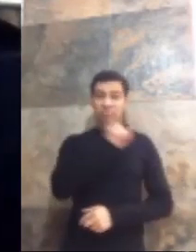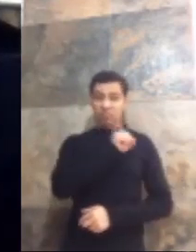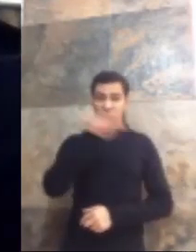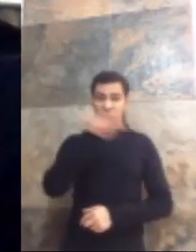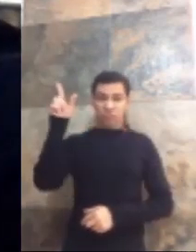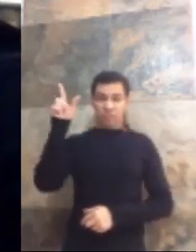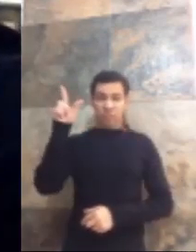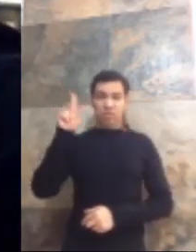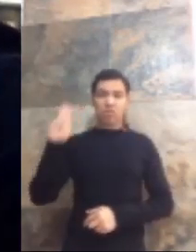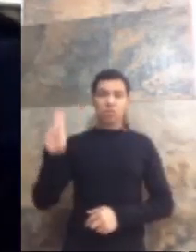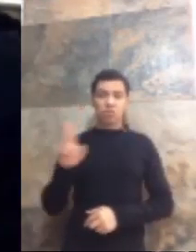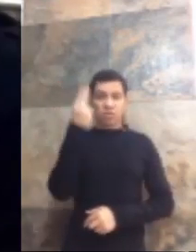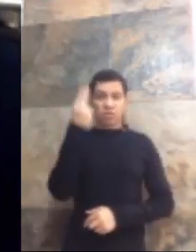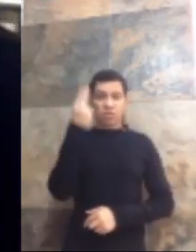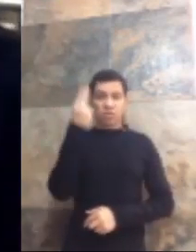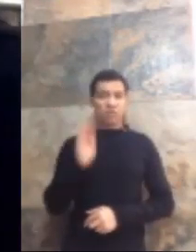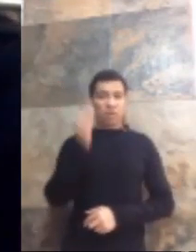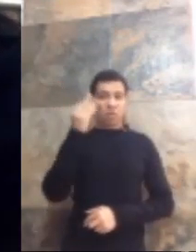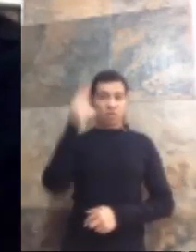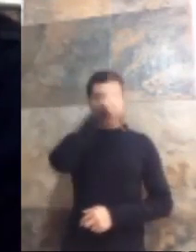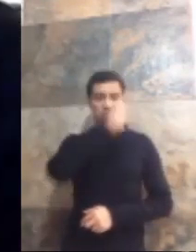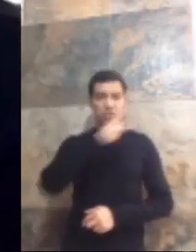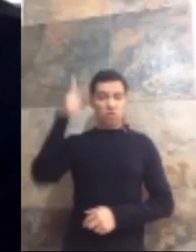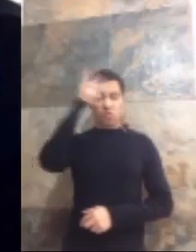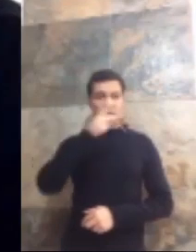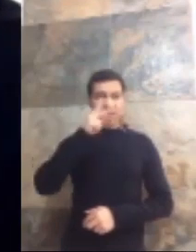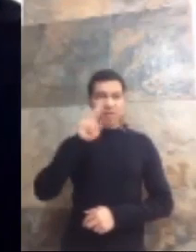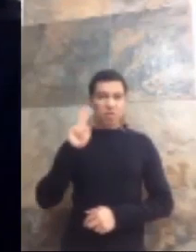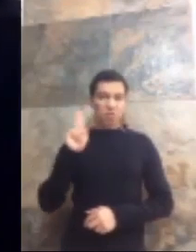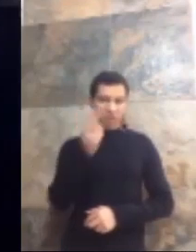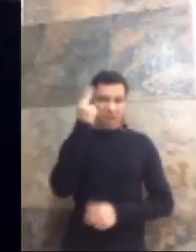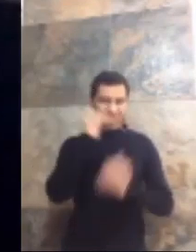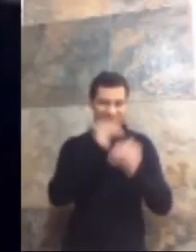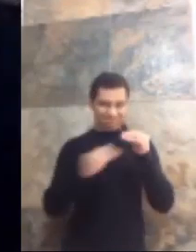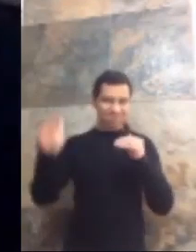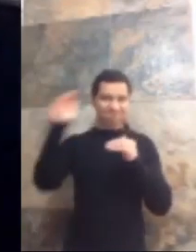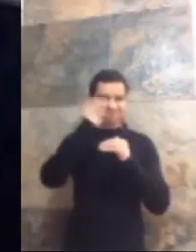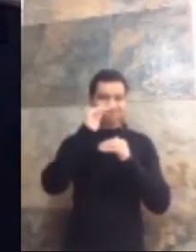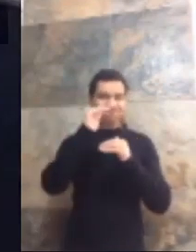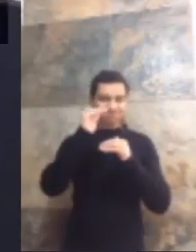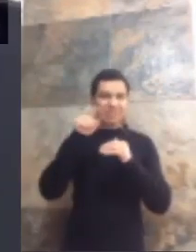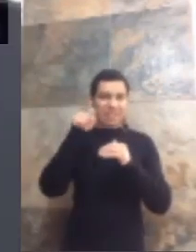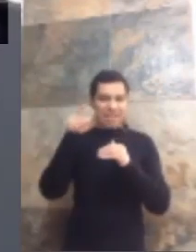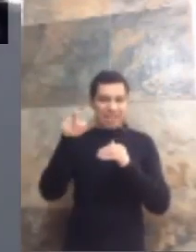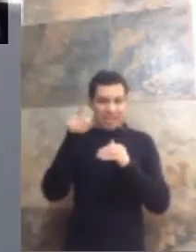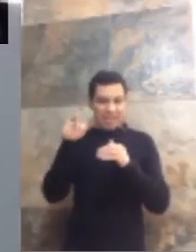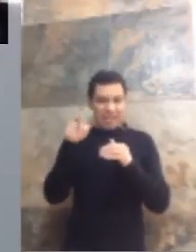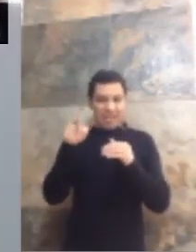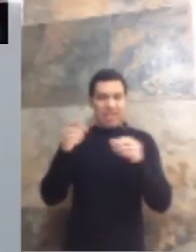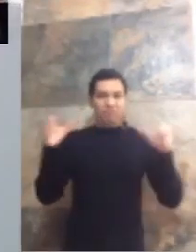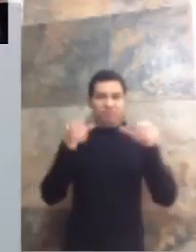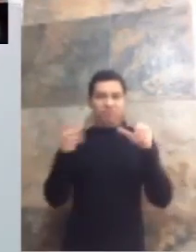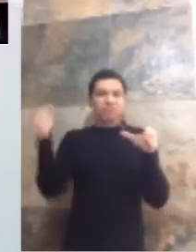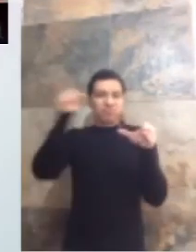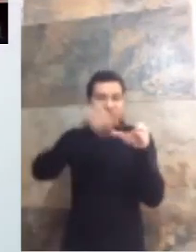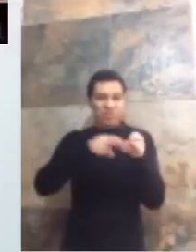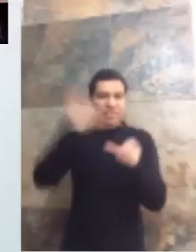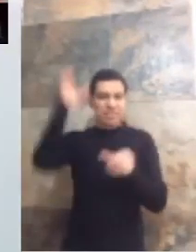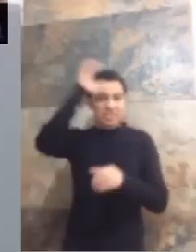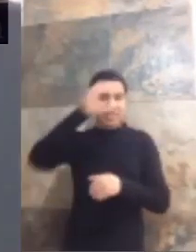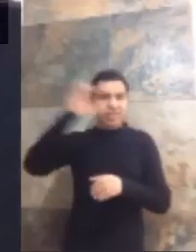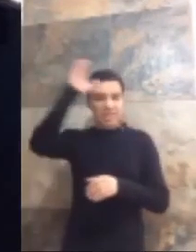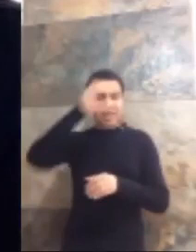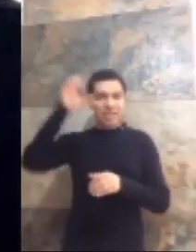en la Facultad de Psicología, miembro de la Academia Mexicana de Ciencias, nivel 3 del Sistema Nacional de